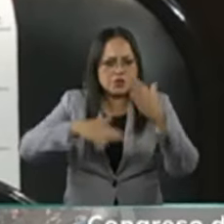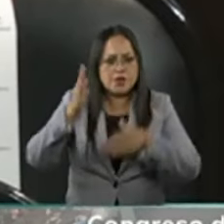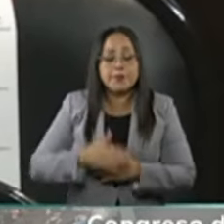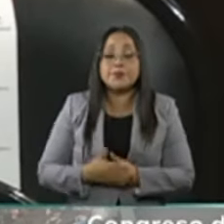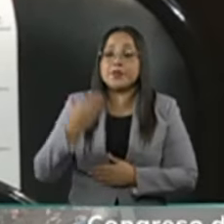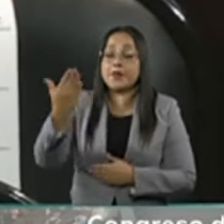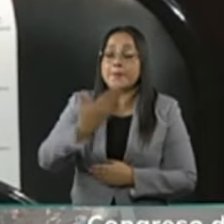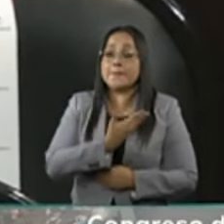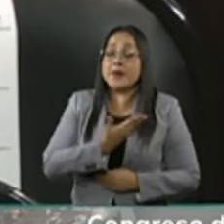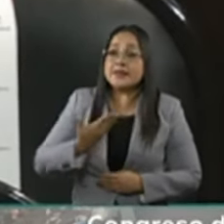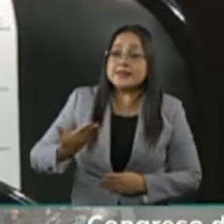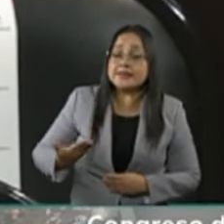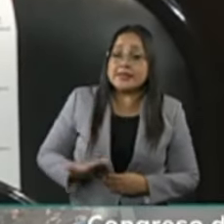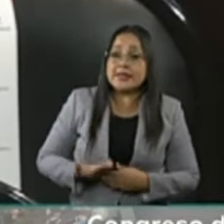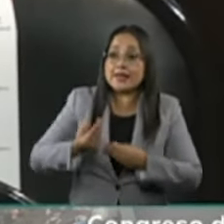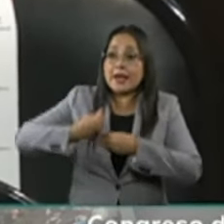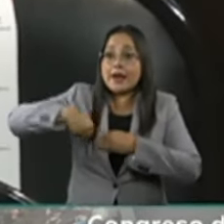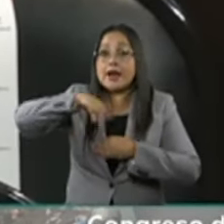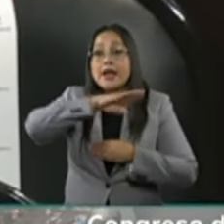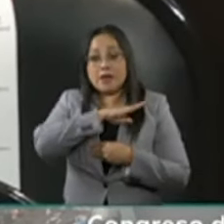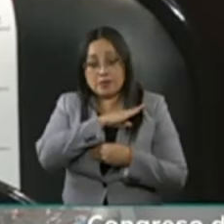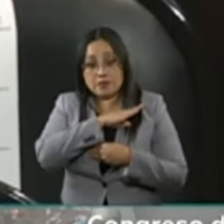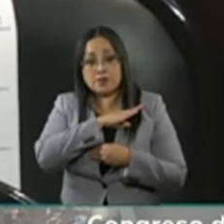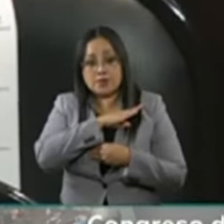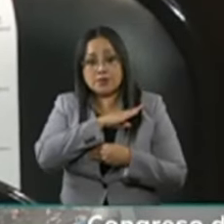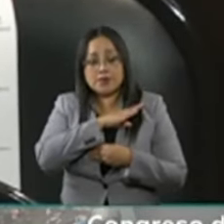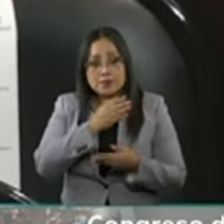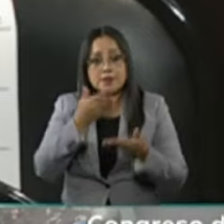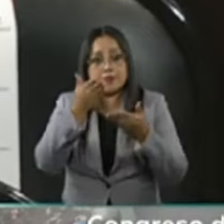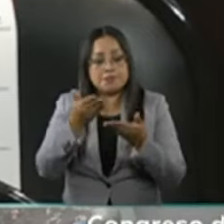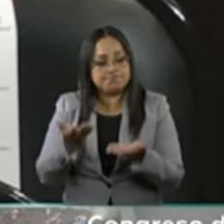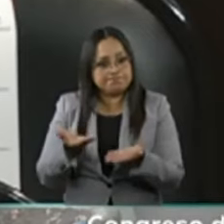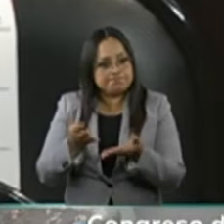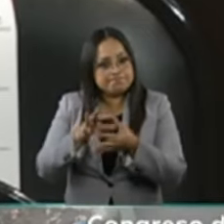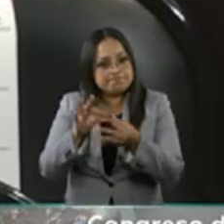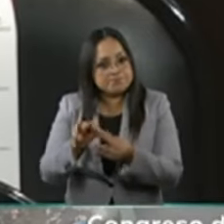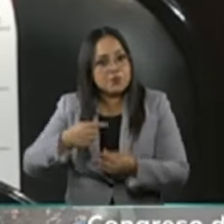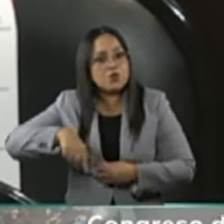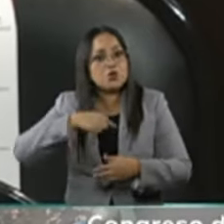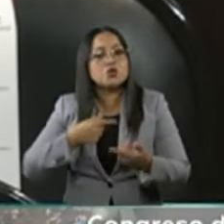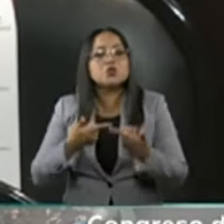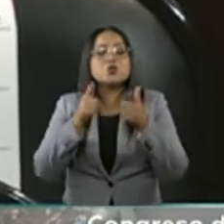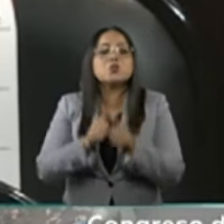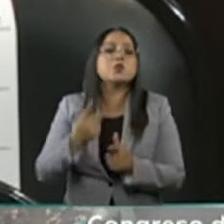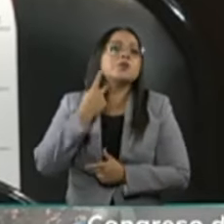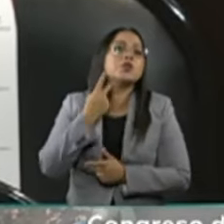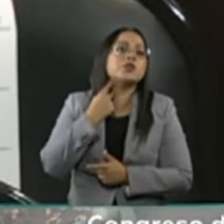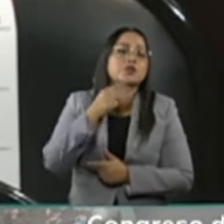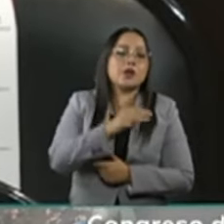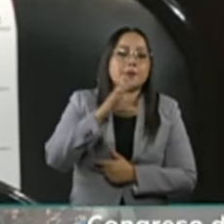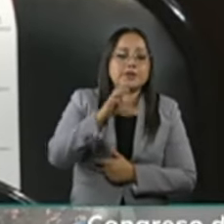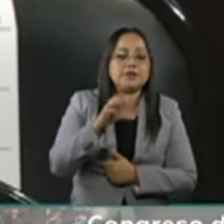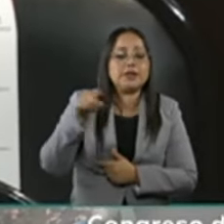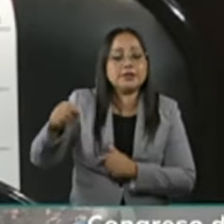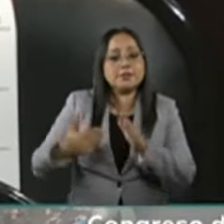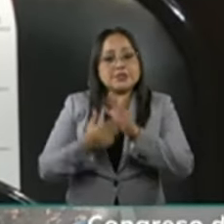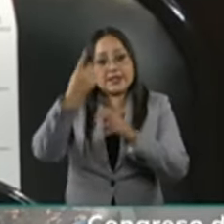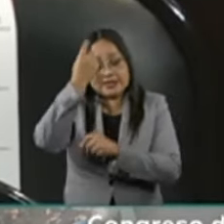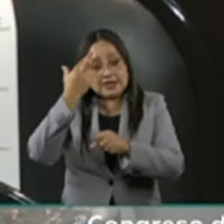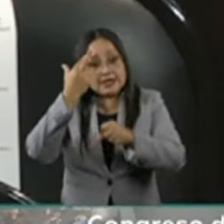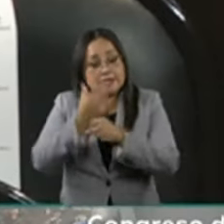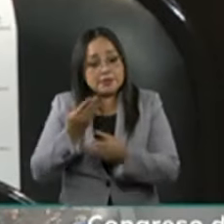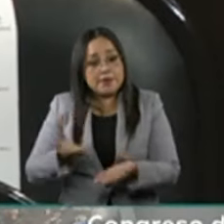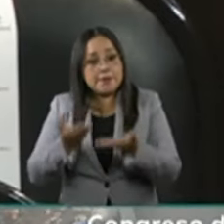Claudia Sheinbaum, le comparto que la bancada naranja y yo registramos ante la mesa directiva